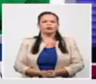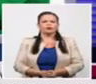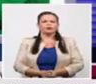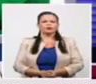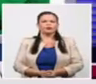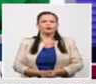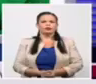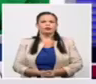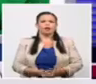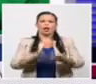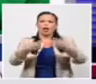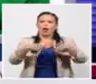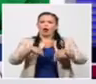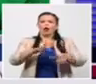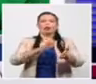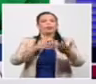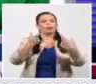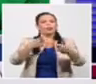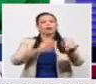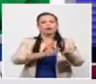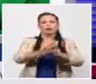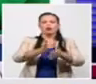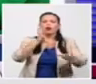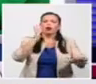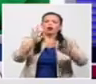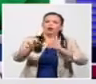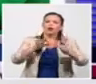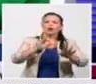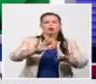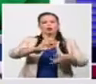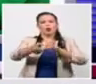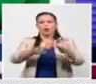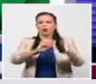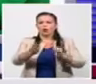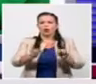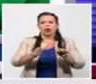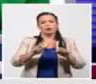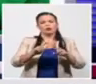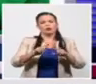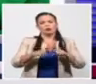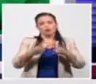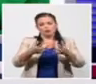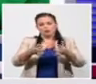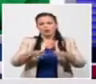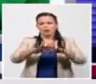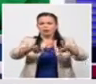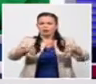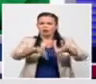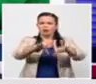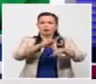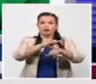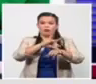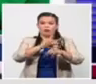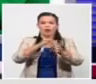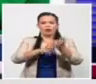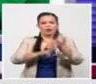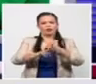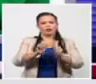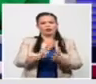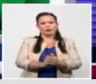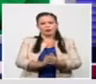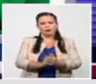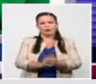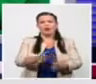confiar. Muy riesgosa el comportamiento de la enfermedad en esta provincia. Los municipios con